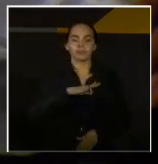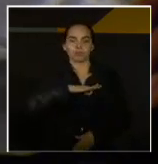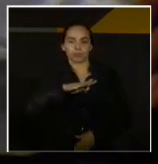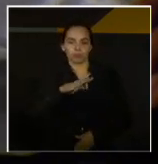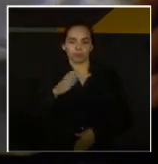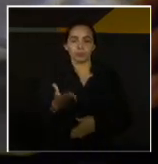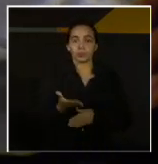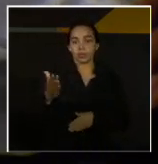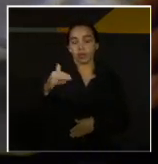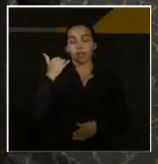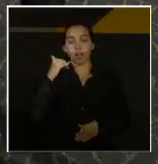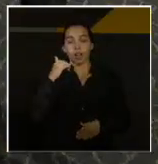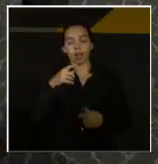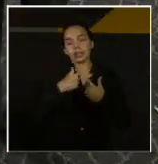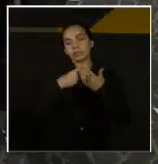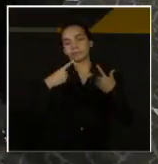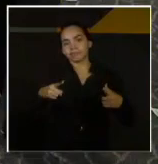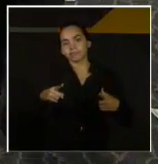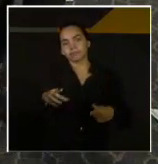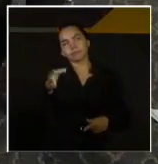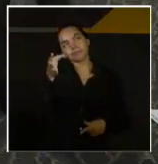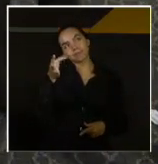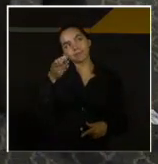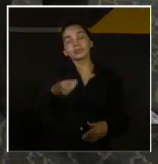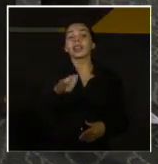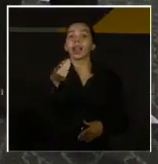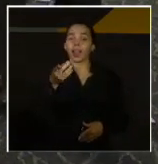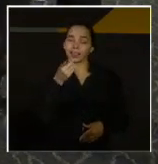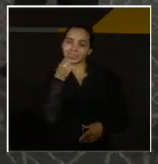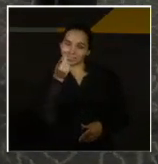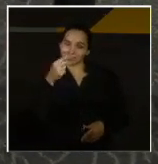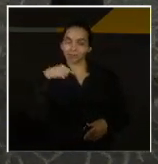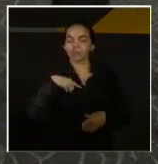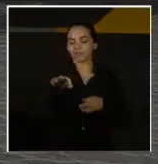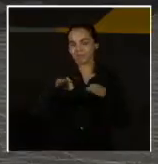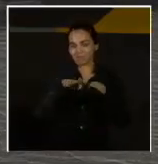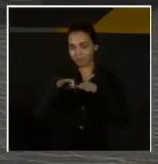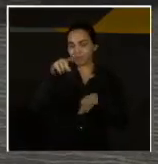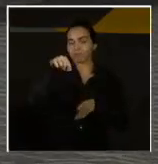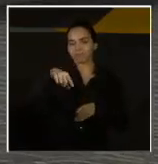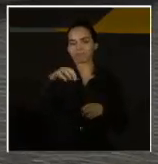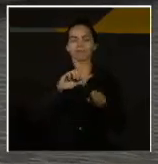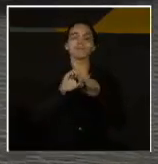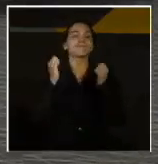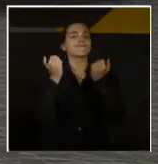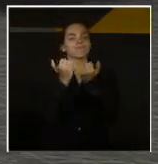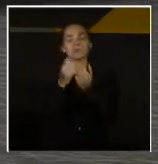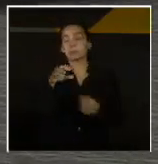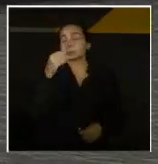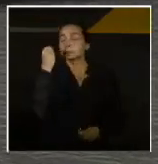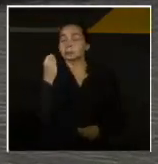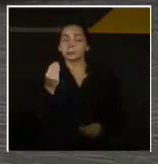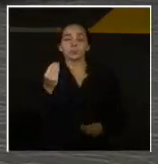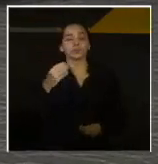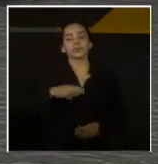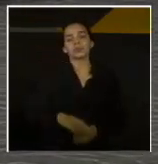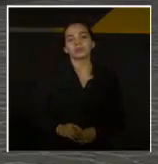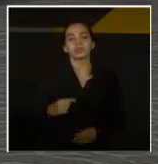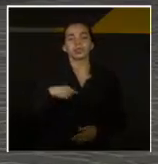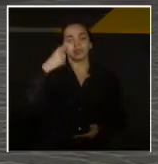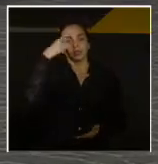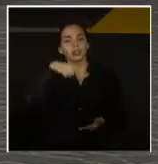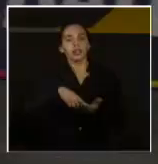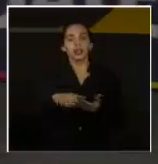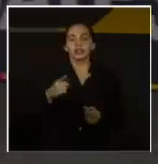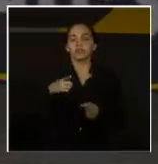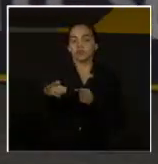un Yucatán diferente? Definitivamente, déjeme comentarle que yo he trabajado con esas asociaciones, con muchas de ellas. Yo creo que aquí también tiene mucho que